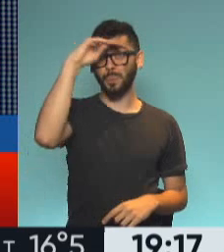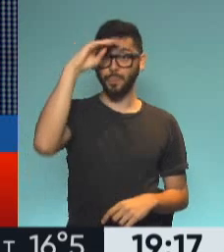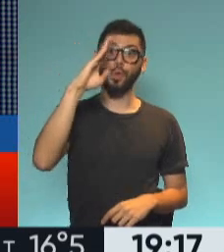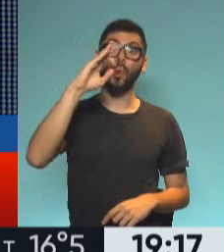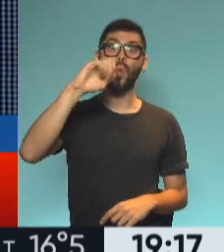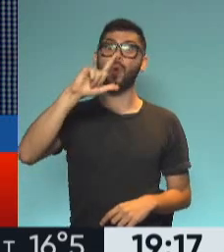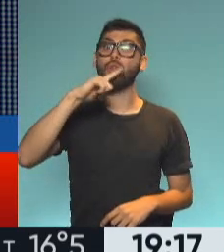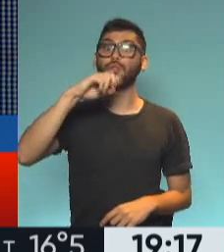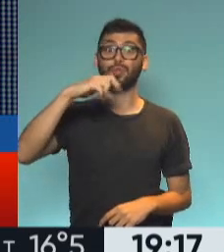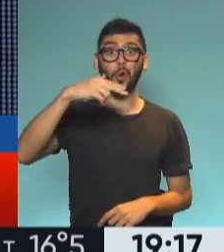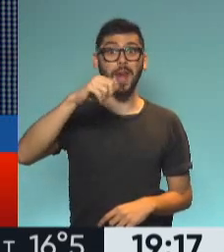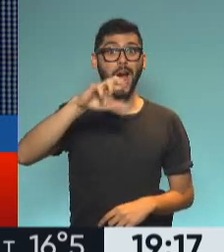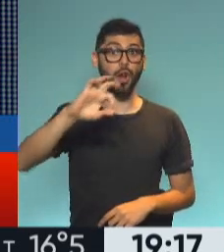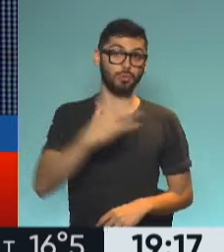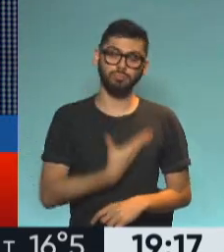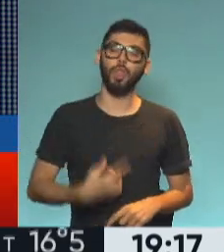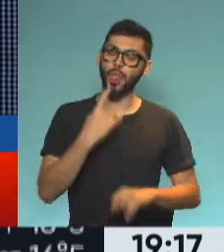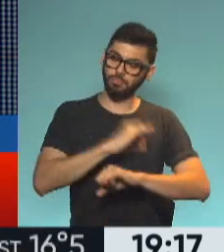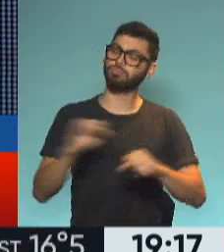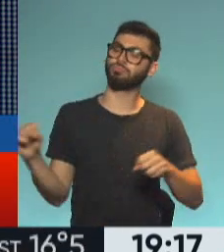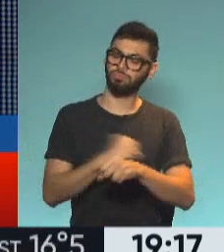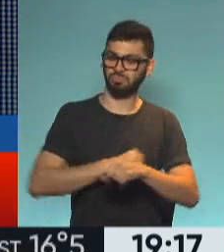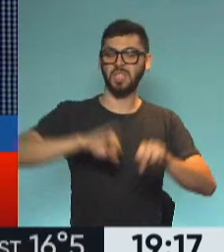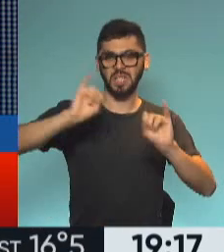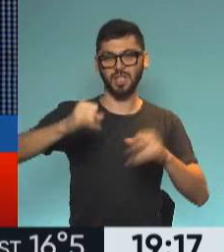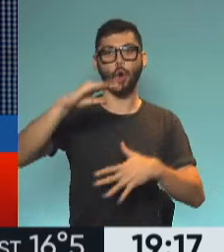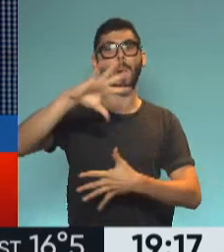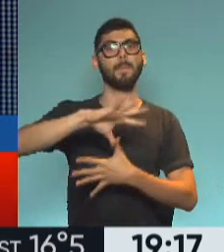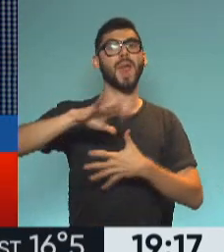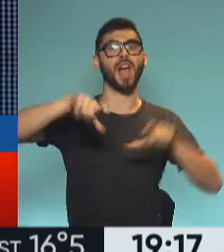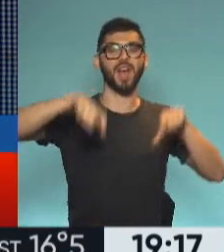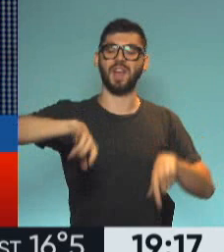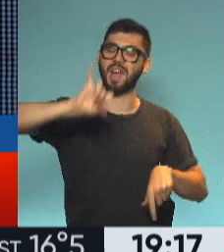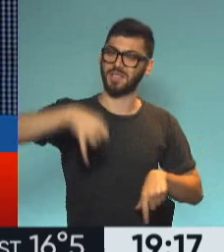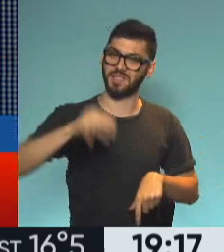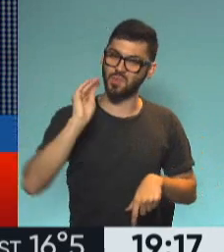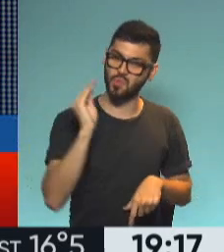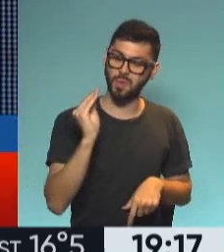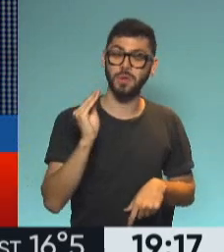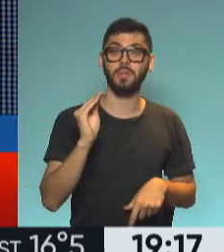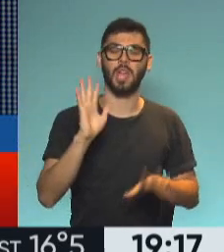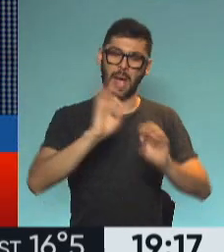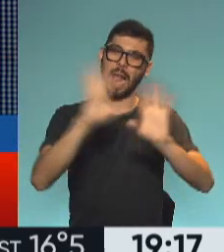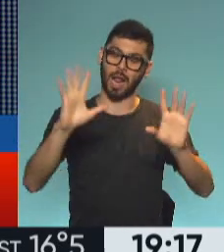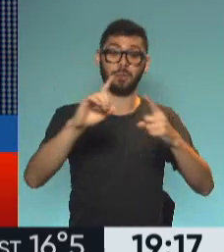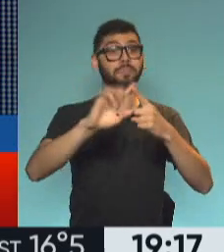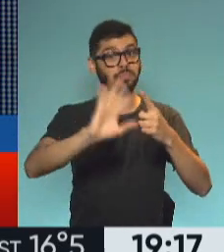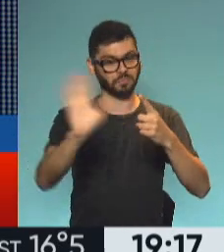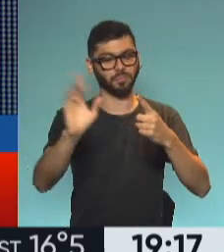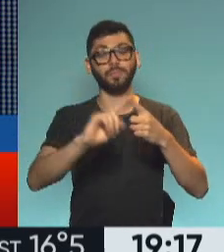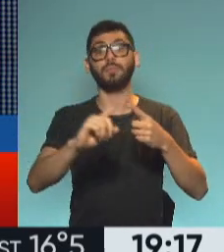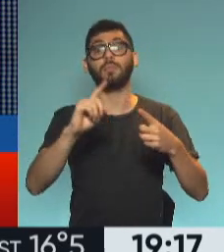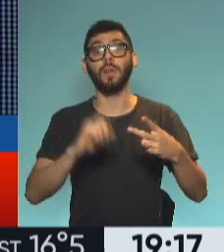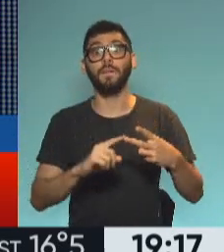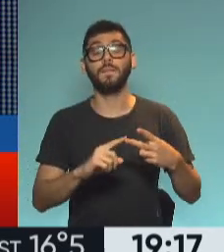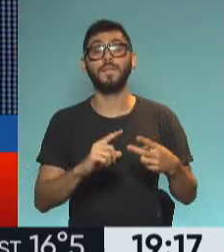confirmó que se va a hacer la Copa América, digo, para pasar bien en limpio algunas cuestiones. Ahora, ¿cuál es el interrogante que vos planteabas